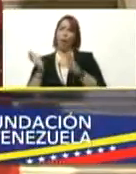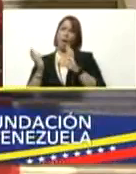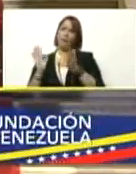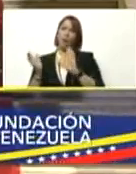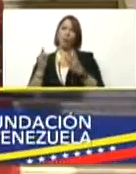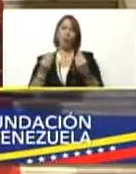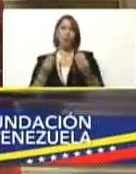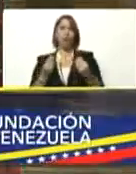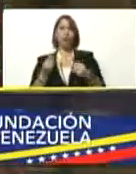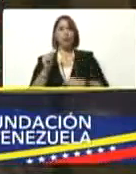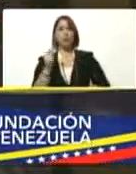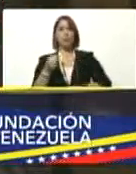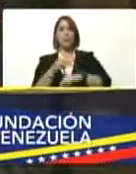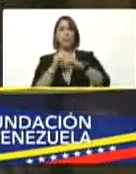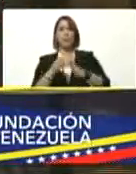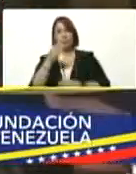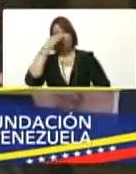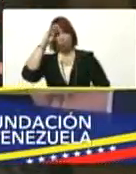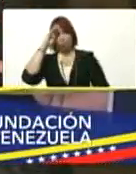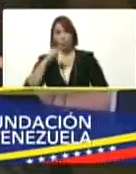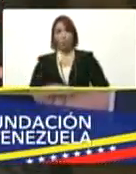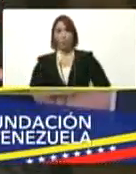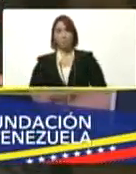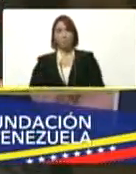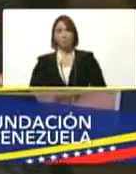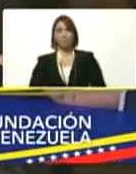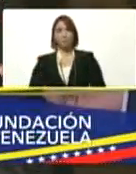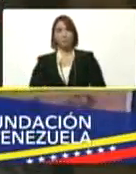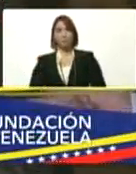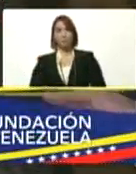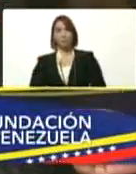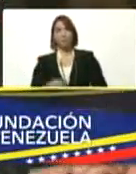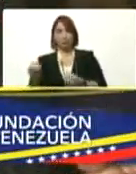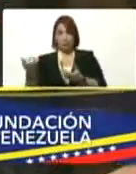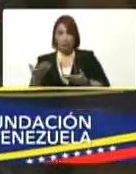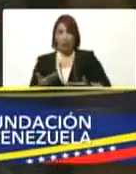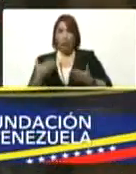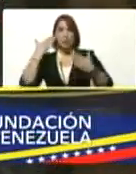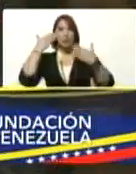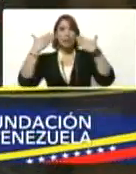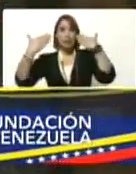compañero Manuel Marrero. Nos ha traído saludos fraternales